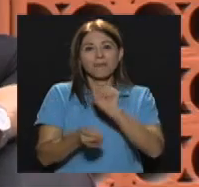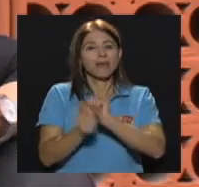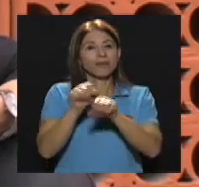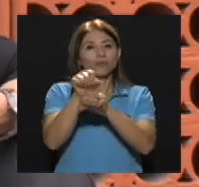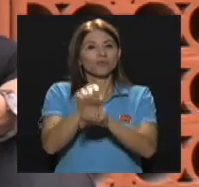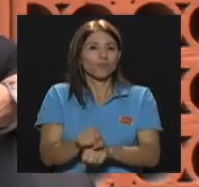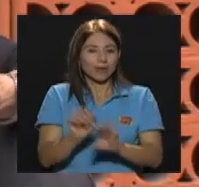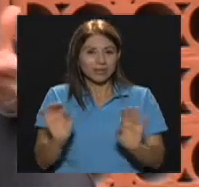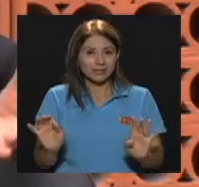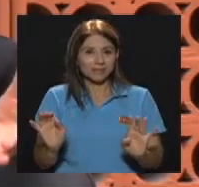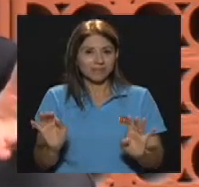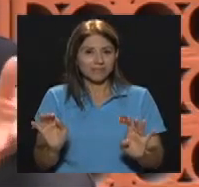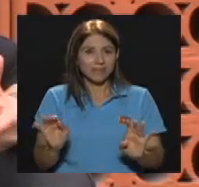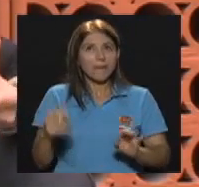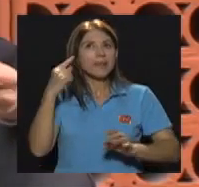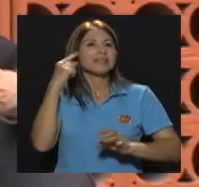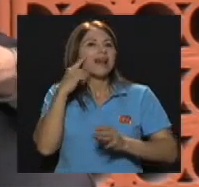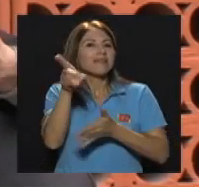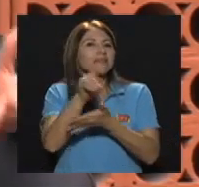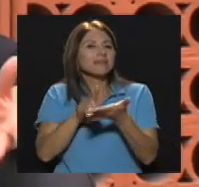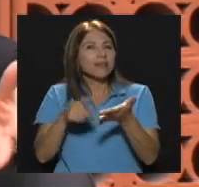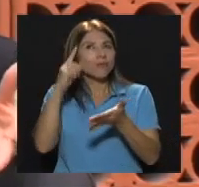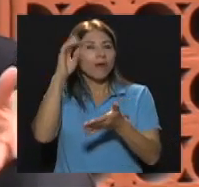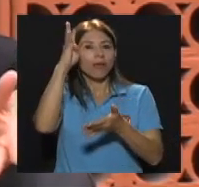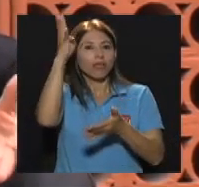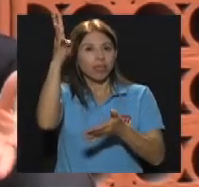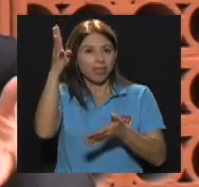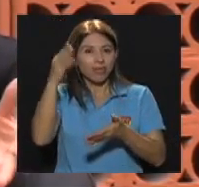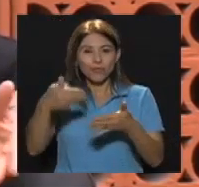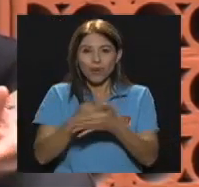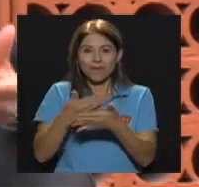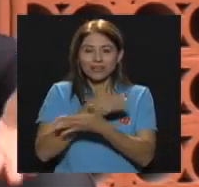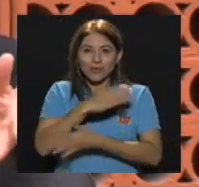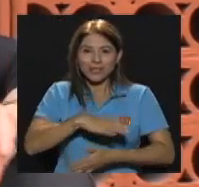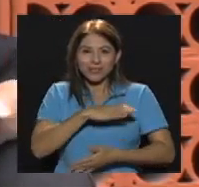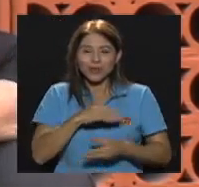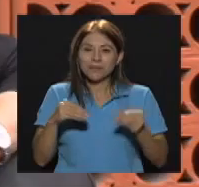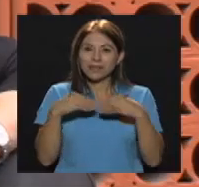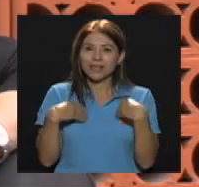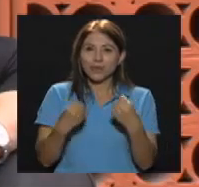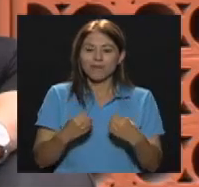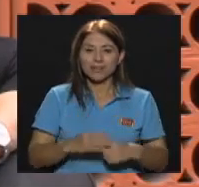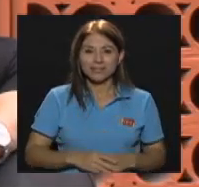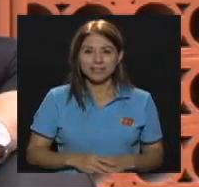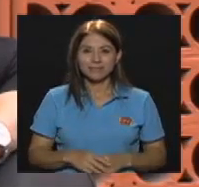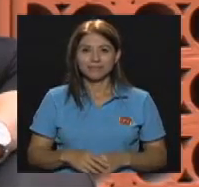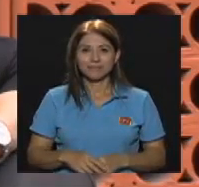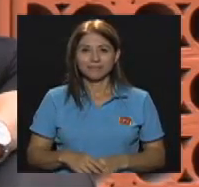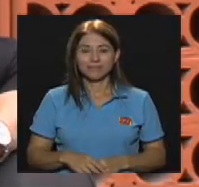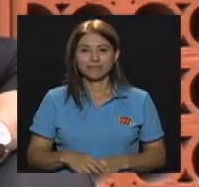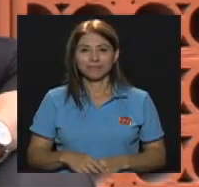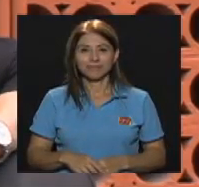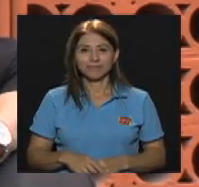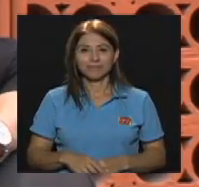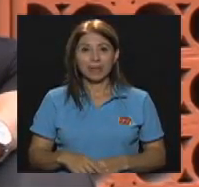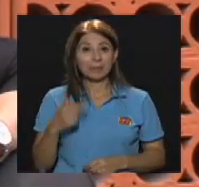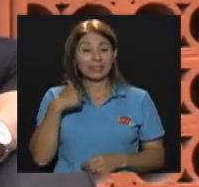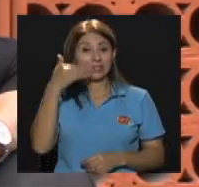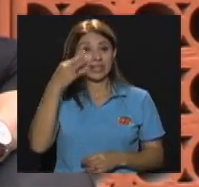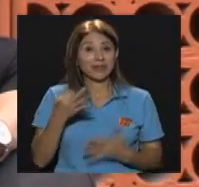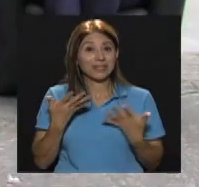de determinados espacios para poder crear nuevas condiciones mucho más saludables. Yo creo que casi nos